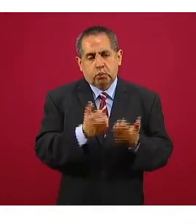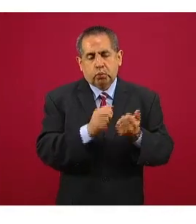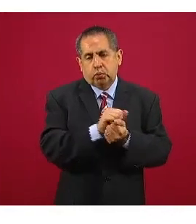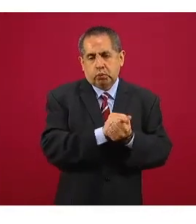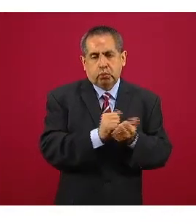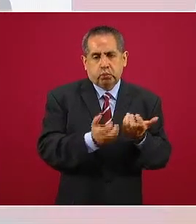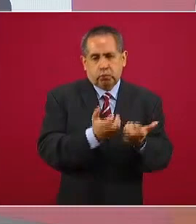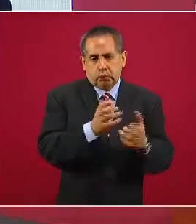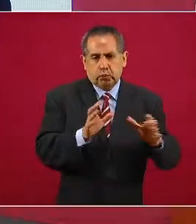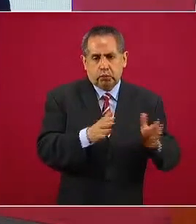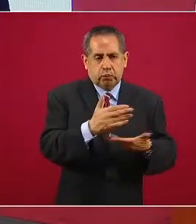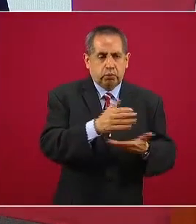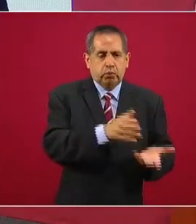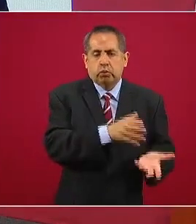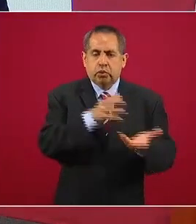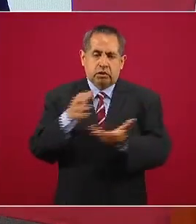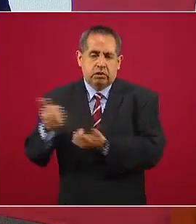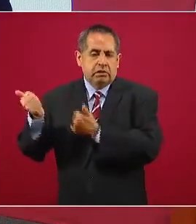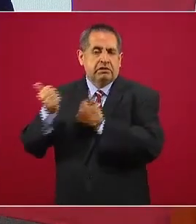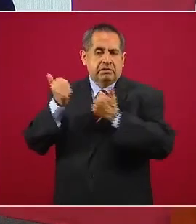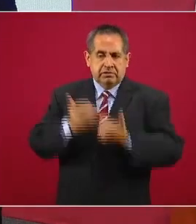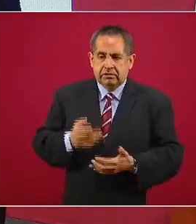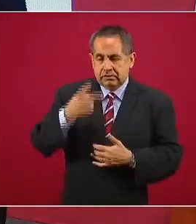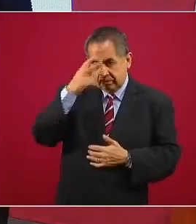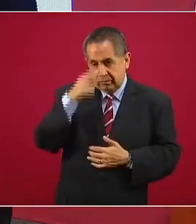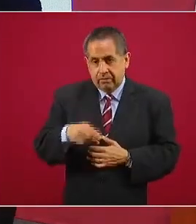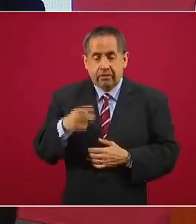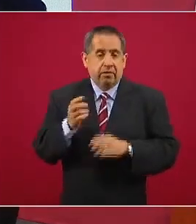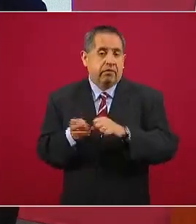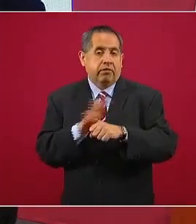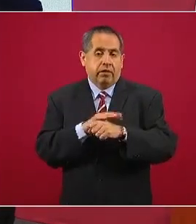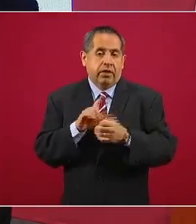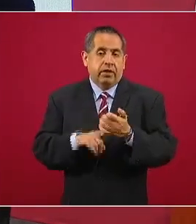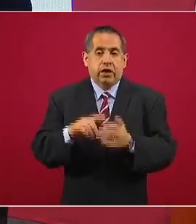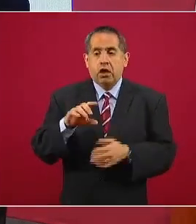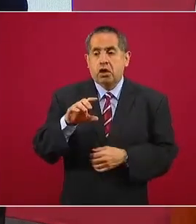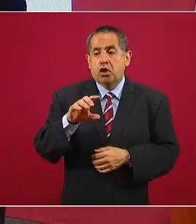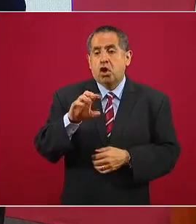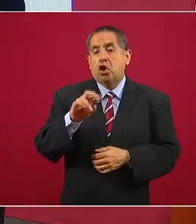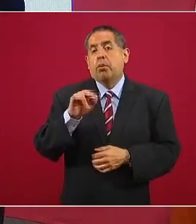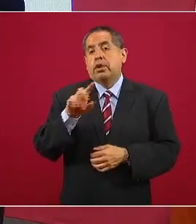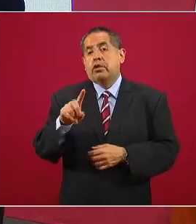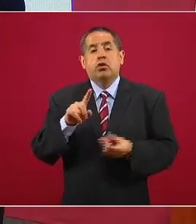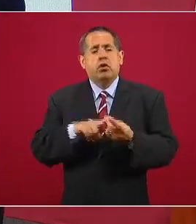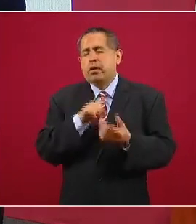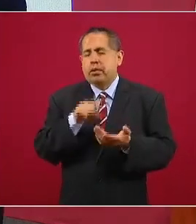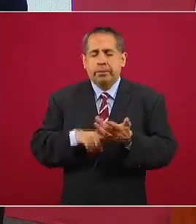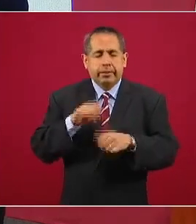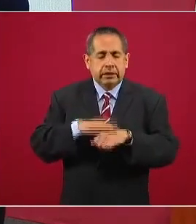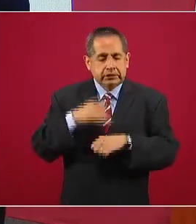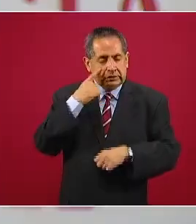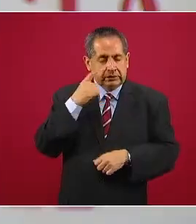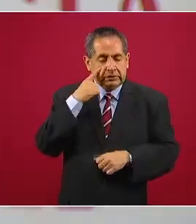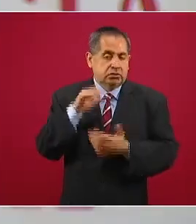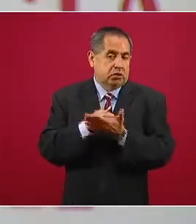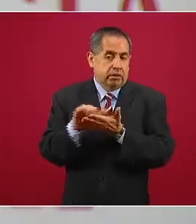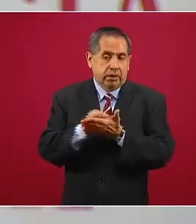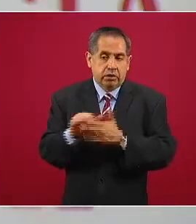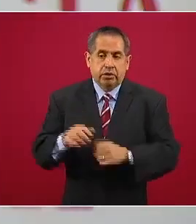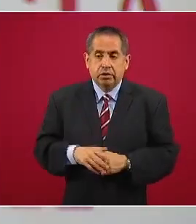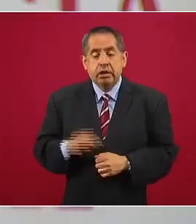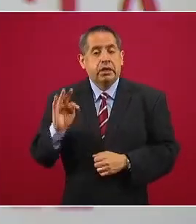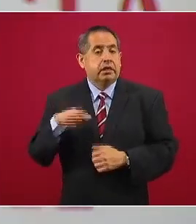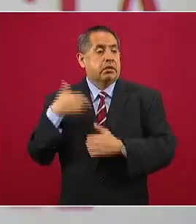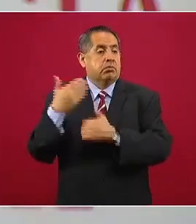por COVID-19 en Estados Unidos, especialmente o principalmente en Nueva York. Esperamos otro vuelo similar más